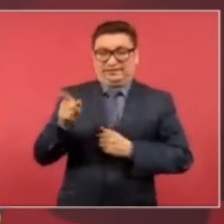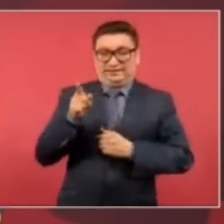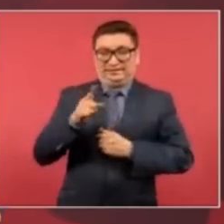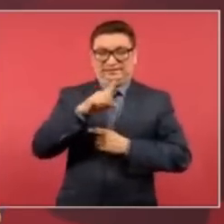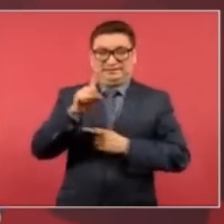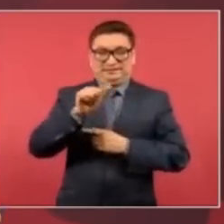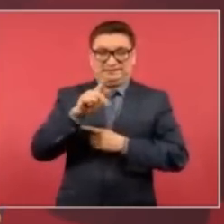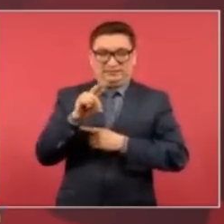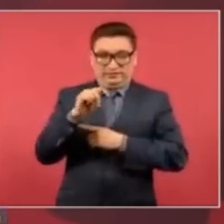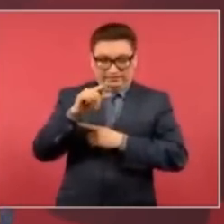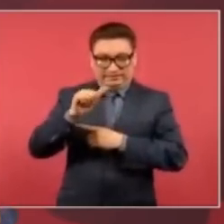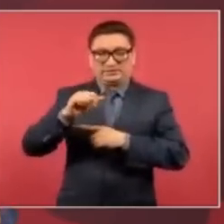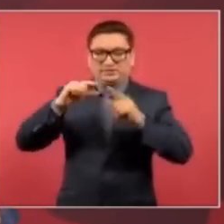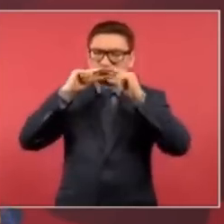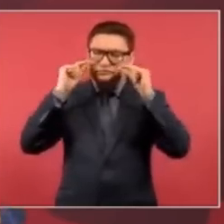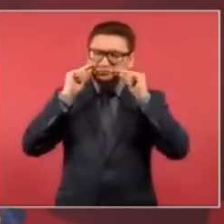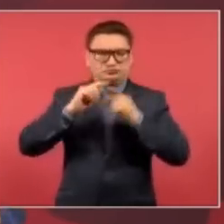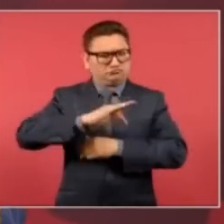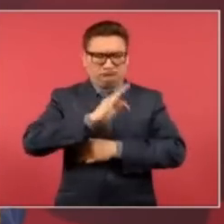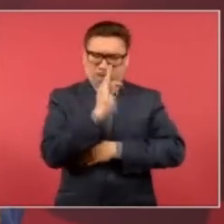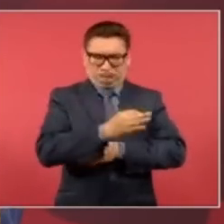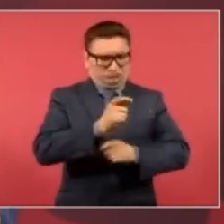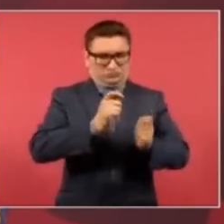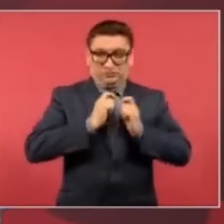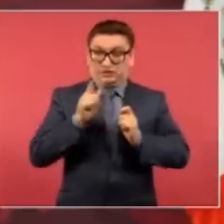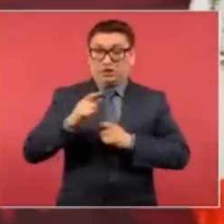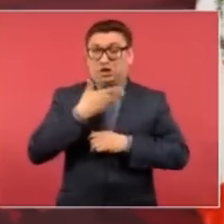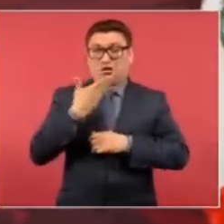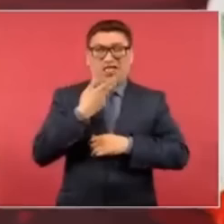Zapata aceptó, no hablaba mucho,